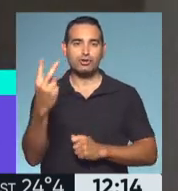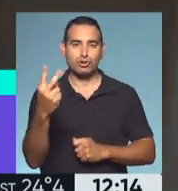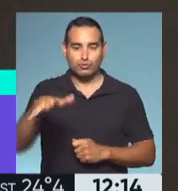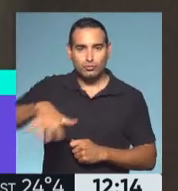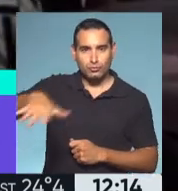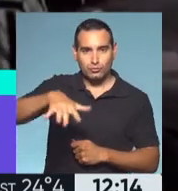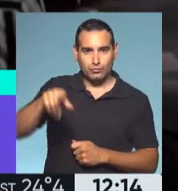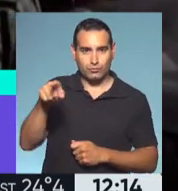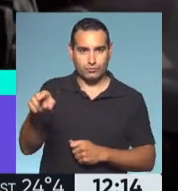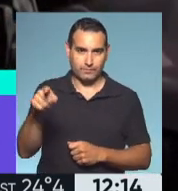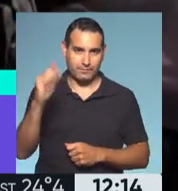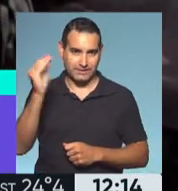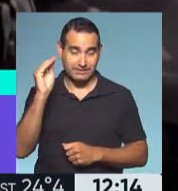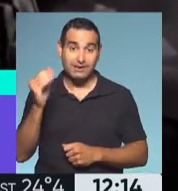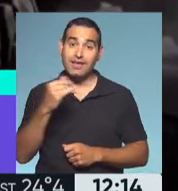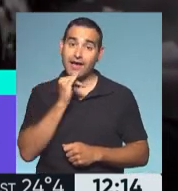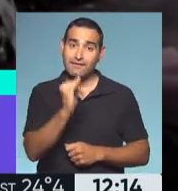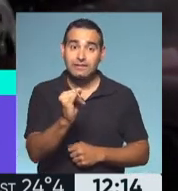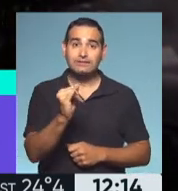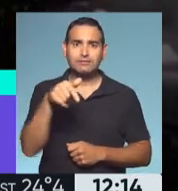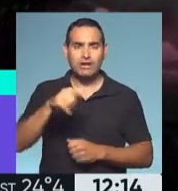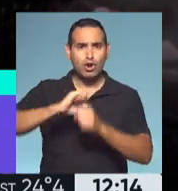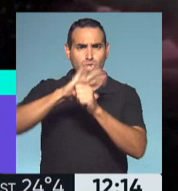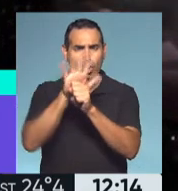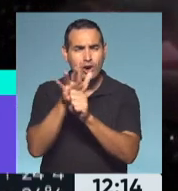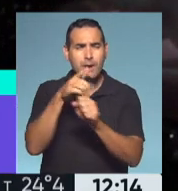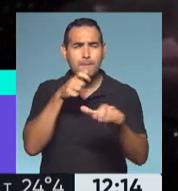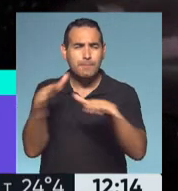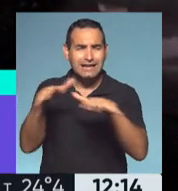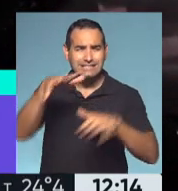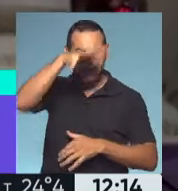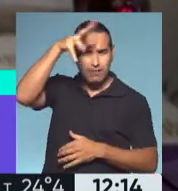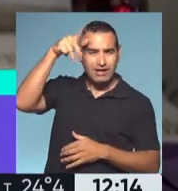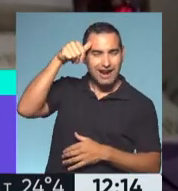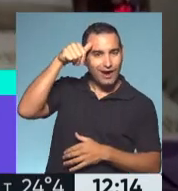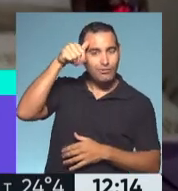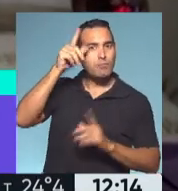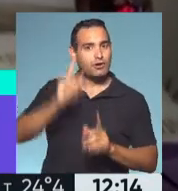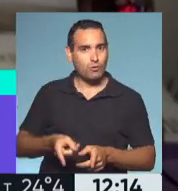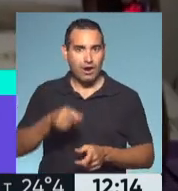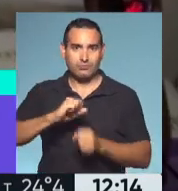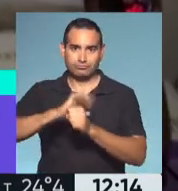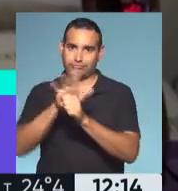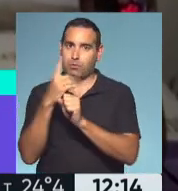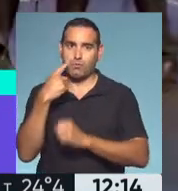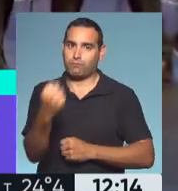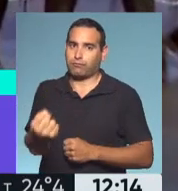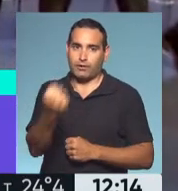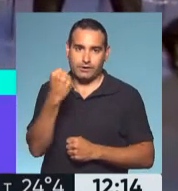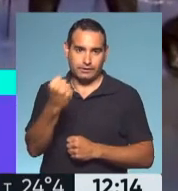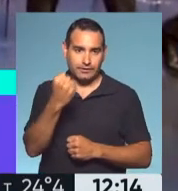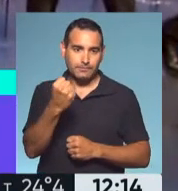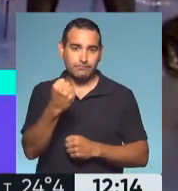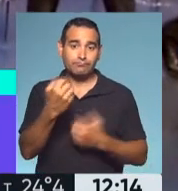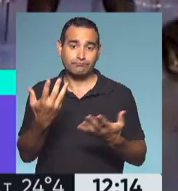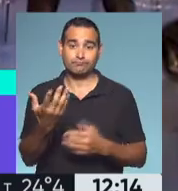de Minas Gerais. Advirtieron que presenta características similares a la cepa de Manaus, más poderosa que la original. Pese